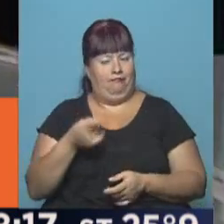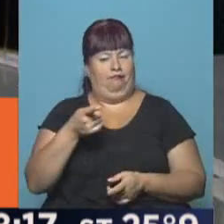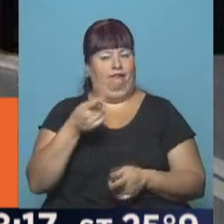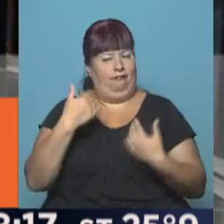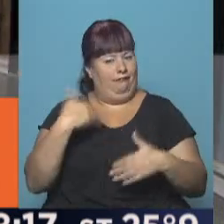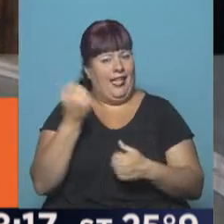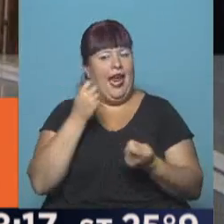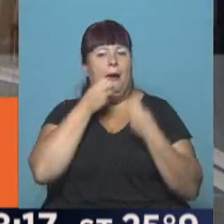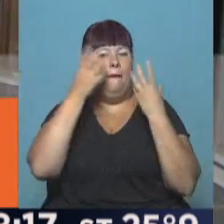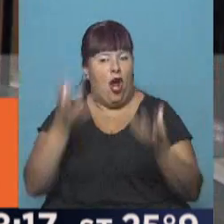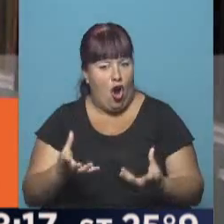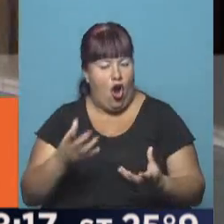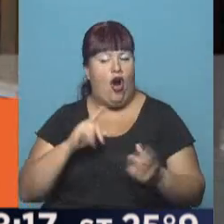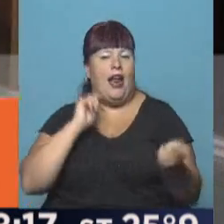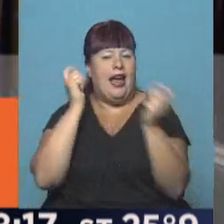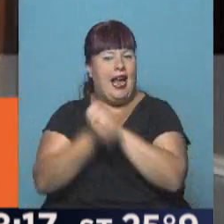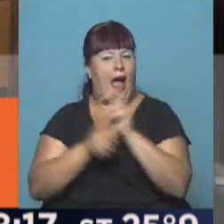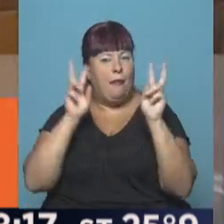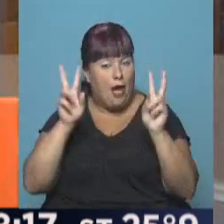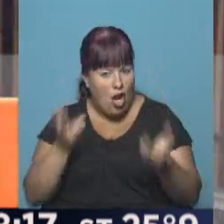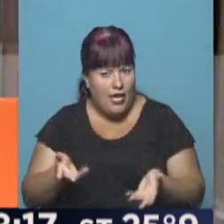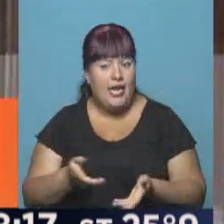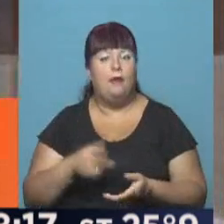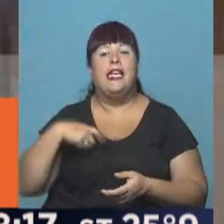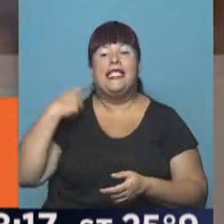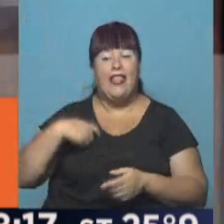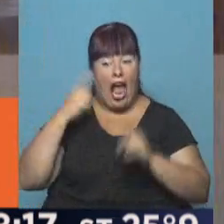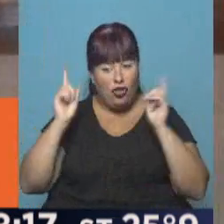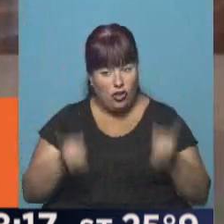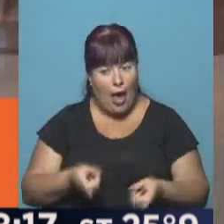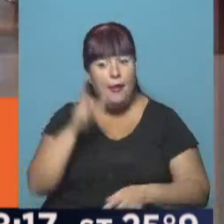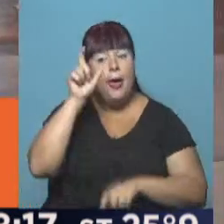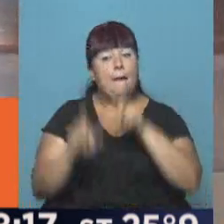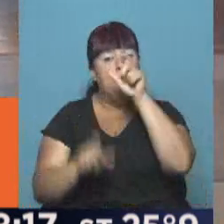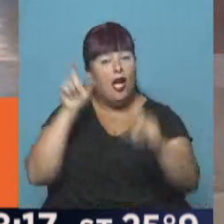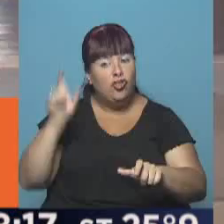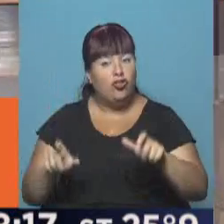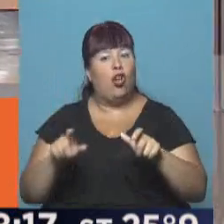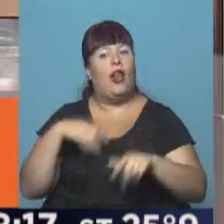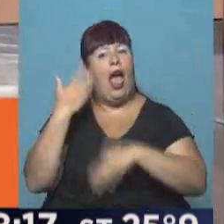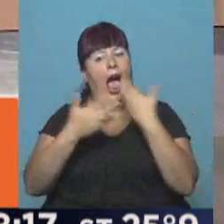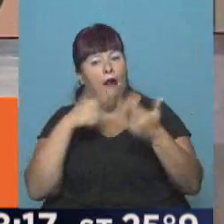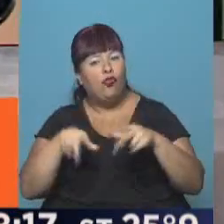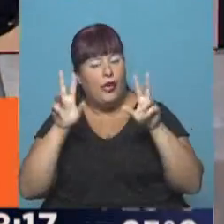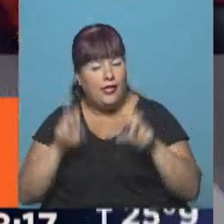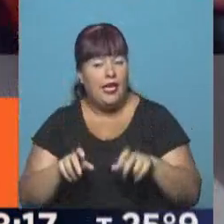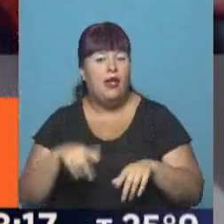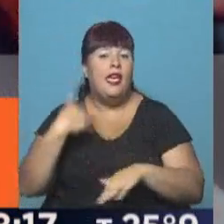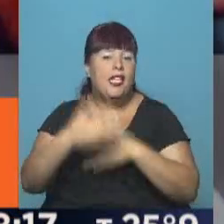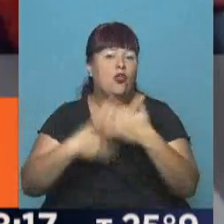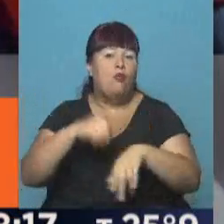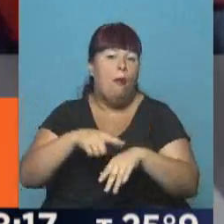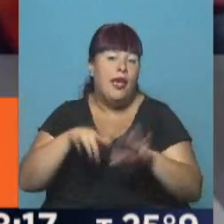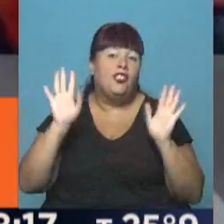esta idea de una recuperación, una regeneración del peronismo. En el sindicalismo también hay figuras que empiezan a hablar de este tema y será un proceso